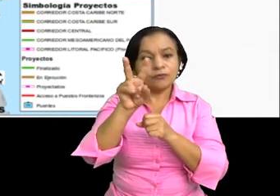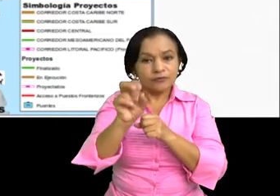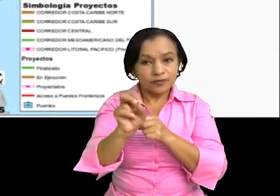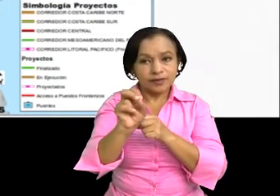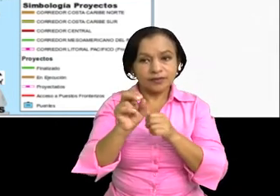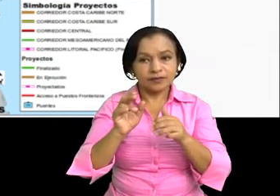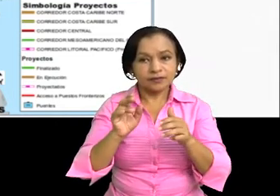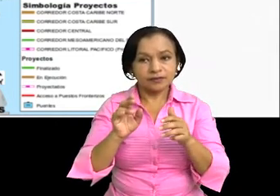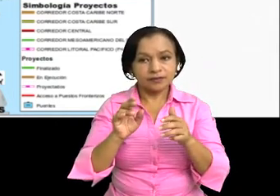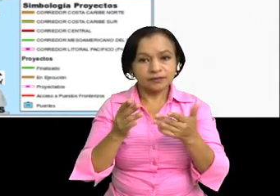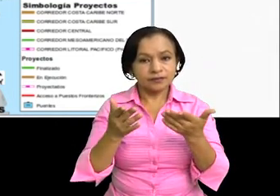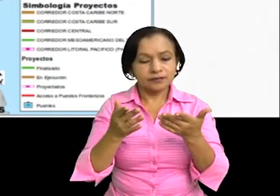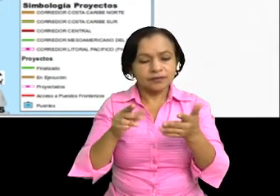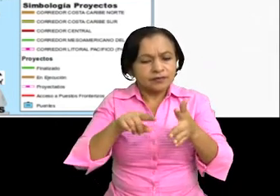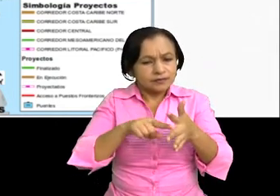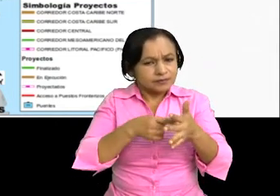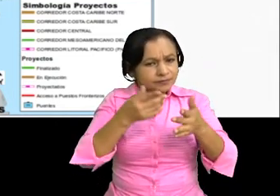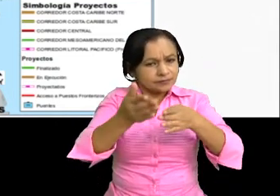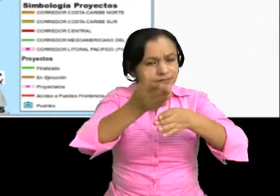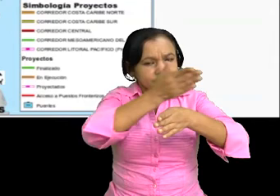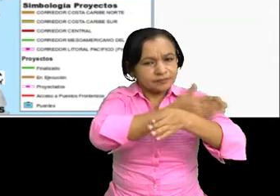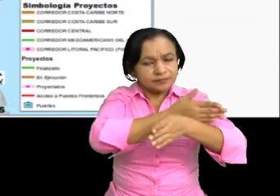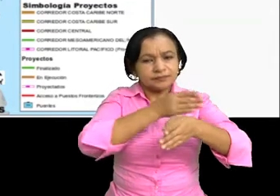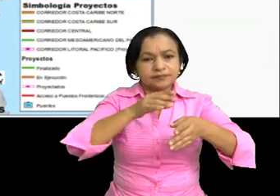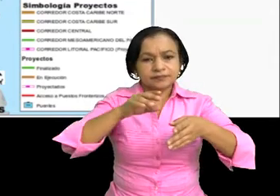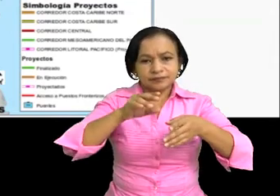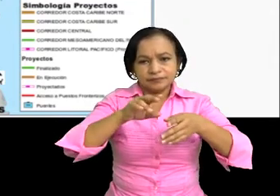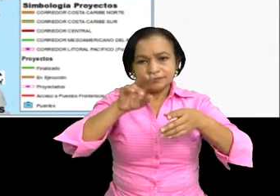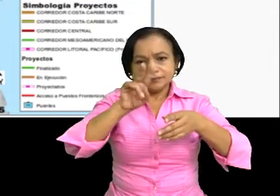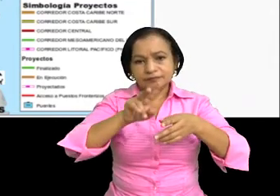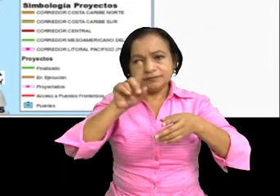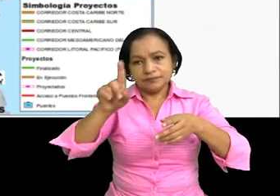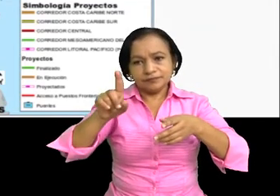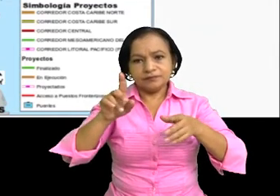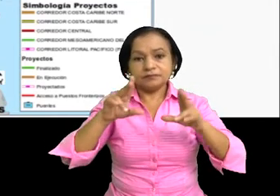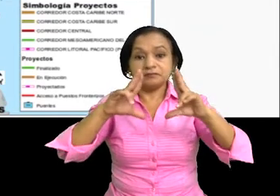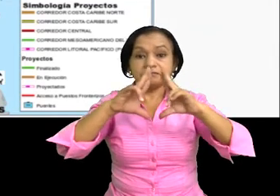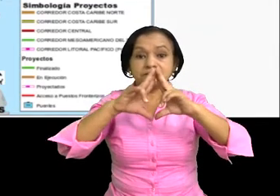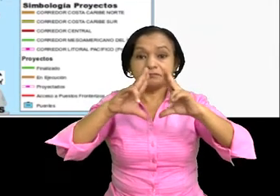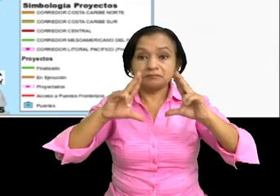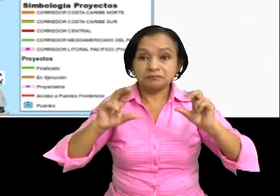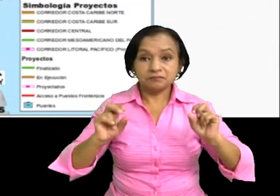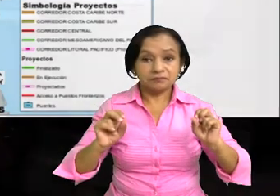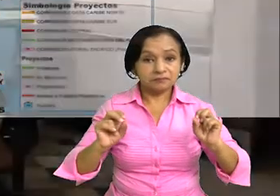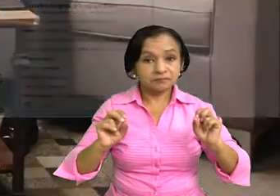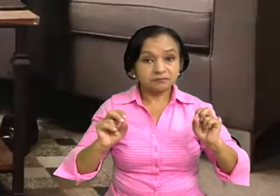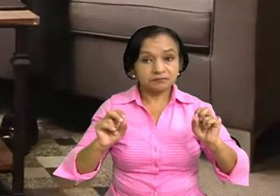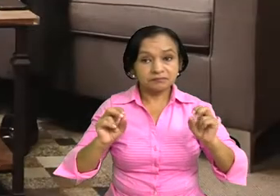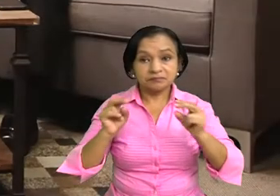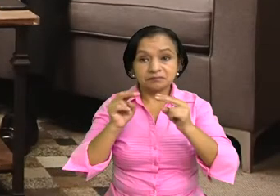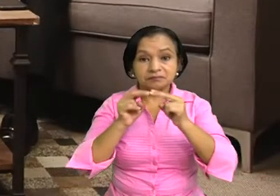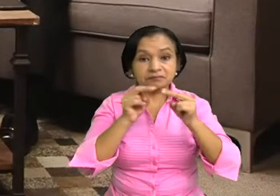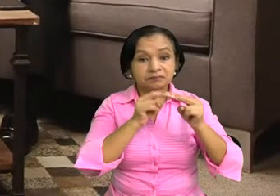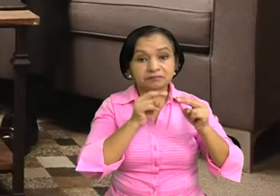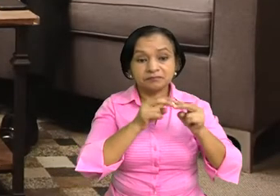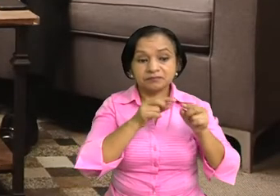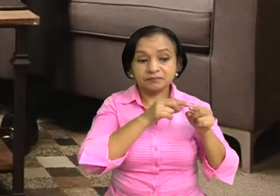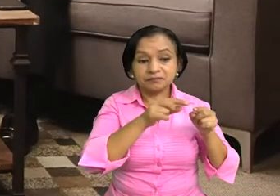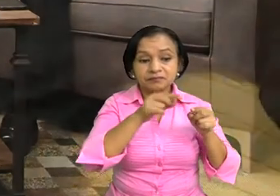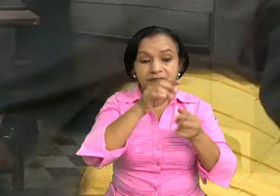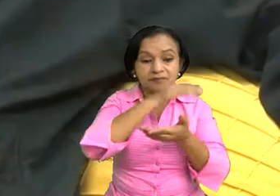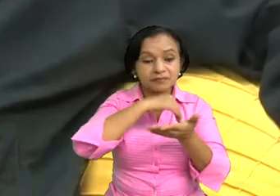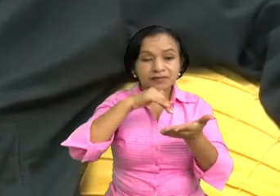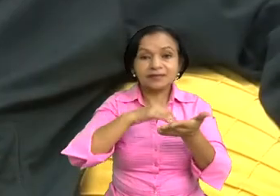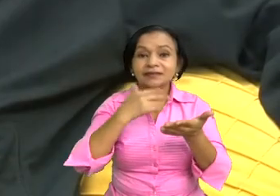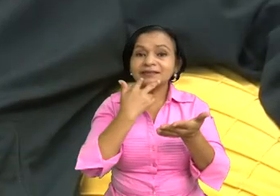e inicios del siglo XXI todavía Nicaragua ni siquiera tenía conectada algunas cabeceras